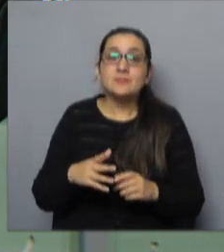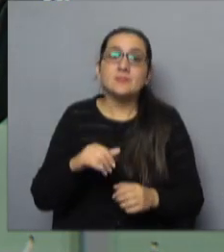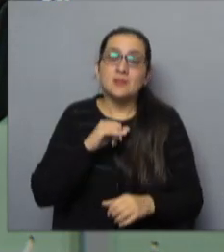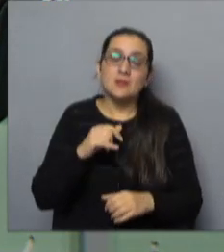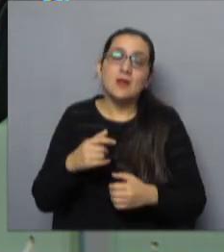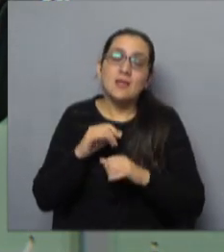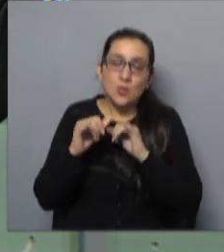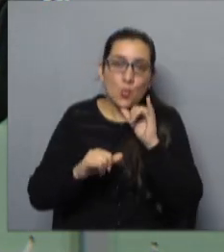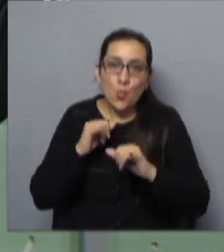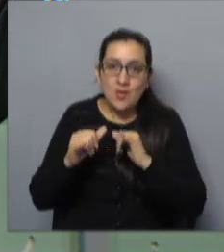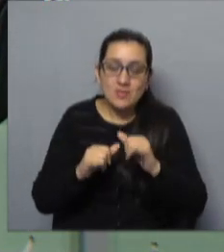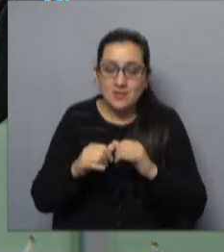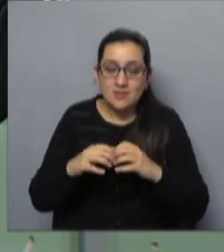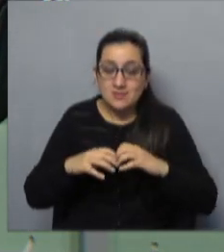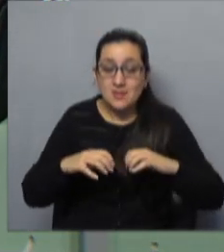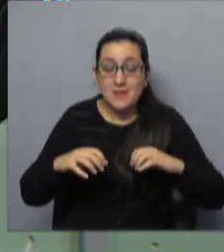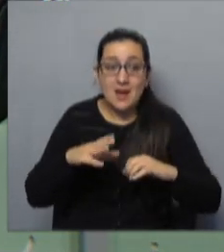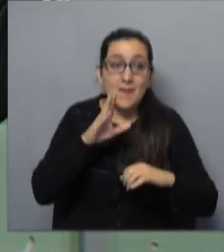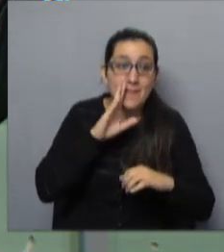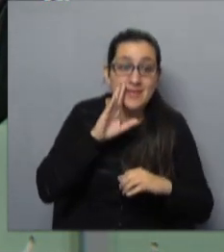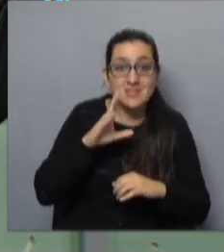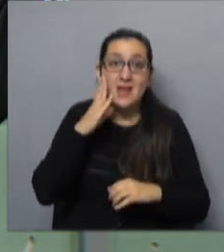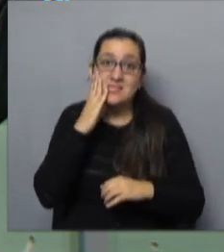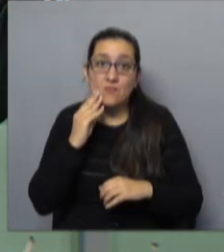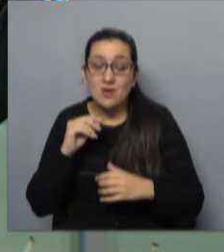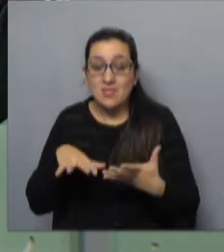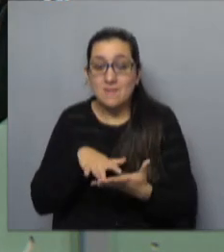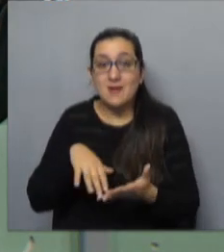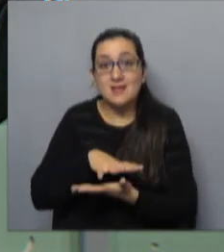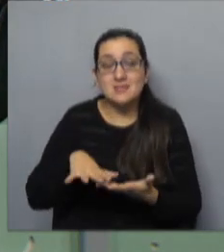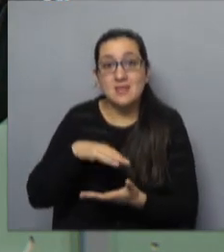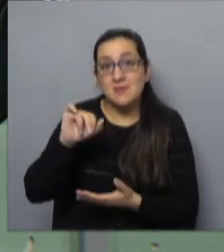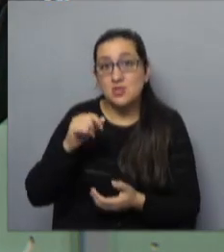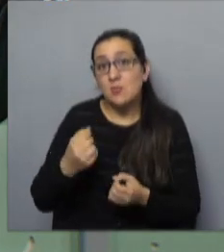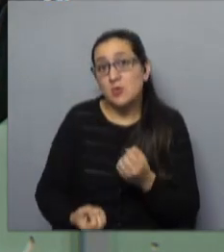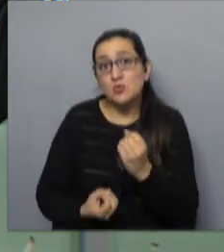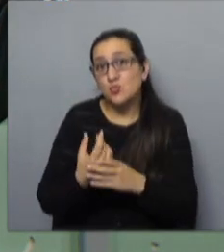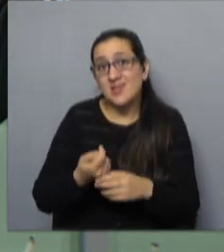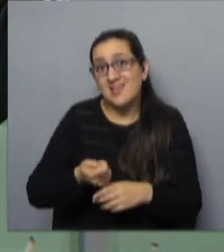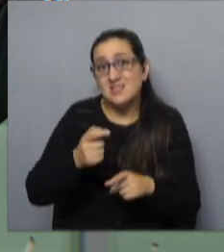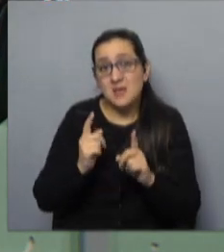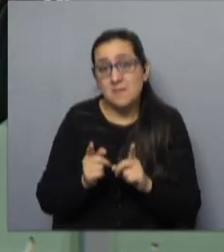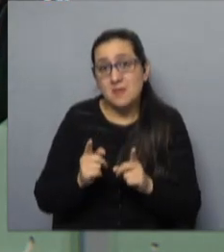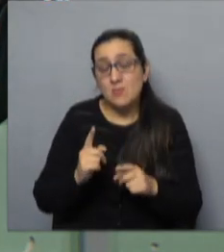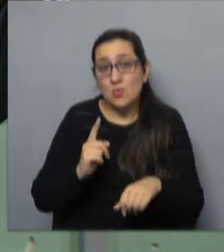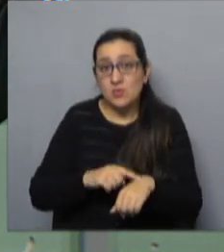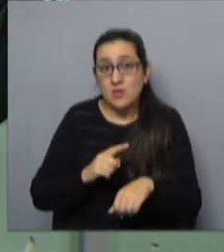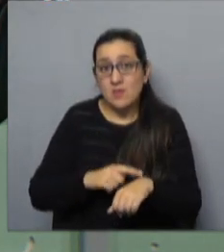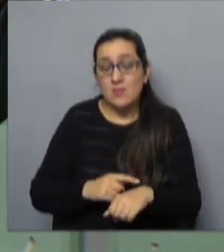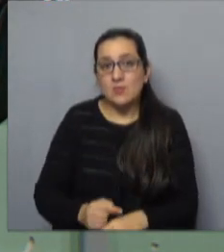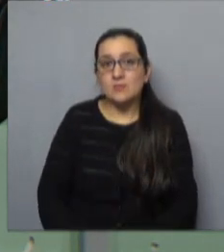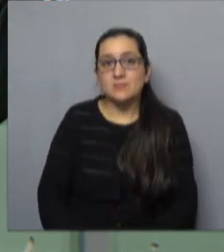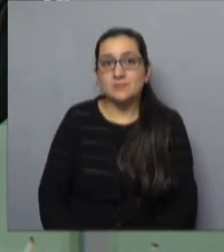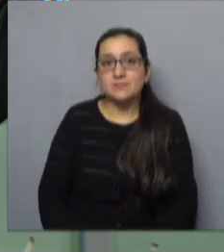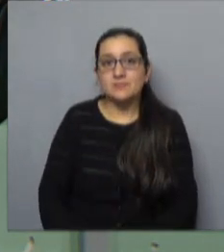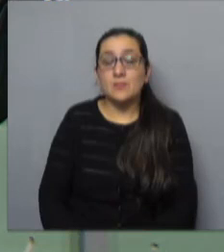madres y abuelas de Plaza de Mayo, pero surgieron casi en paralelo. Como dicen, bueno, salgan de la ronda, ¿quiénes son? Son dos abuelas.